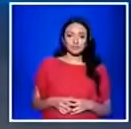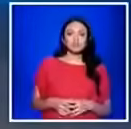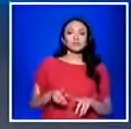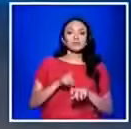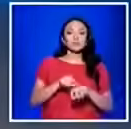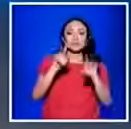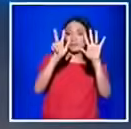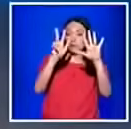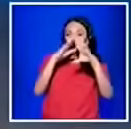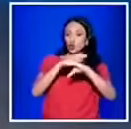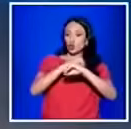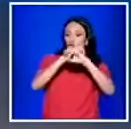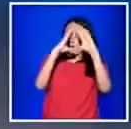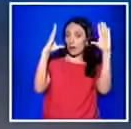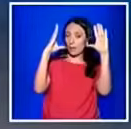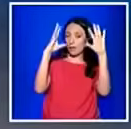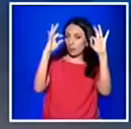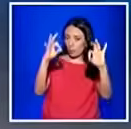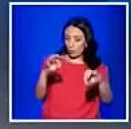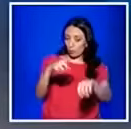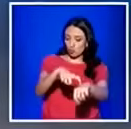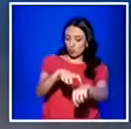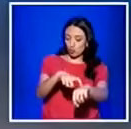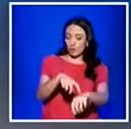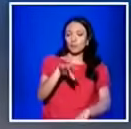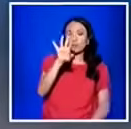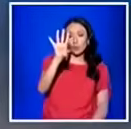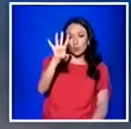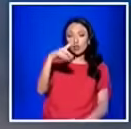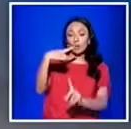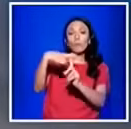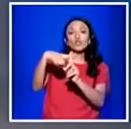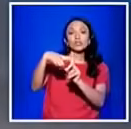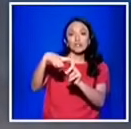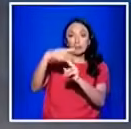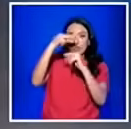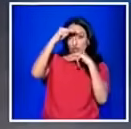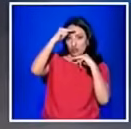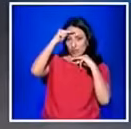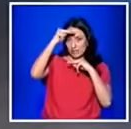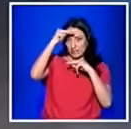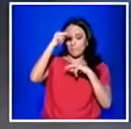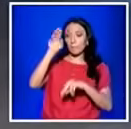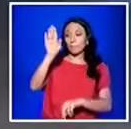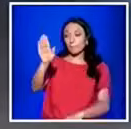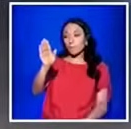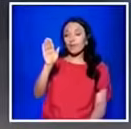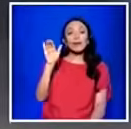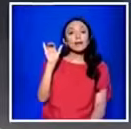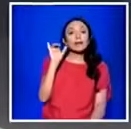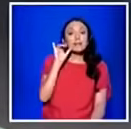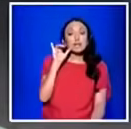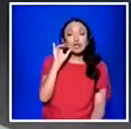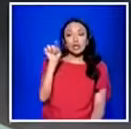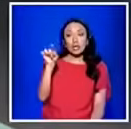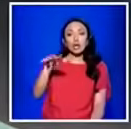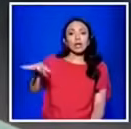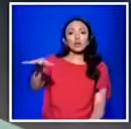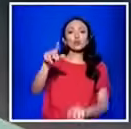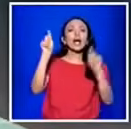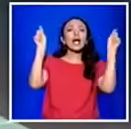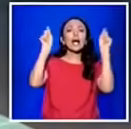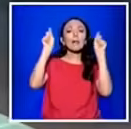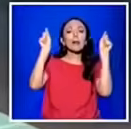Ocho de la mañana en punto. Vamos con una noticia positiva. En el cantón Rumiñahui se realiza una jornada para esterilizar